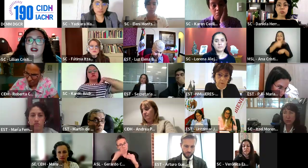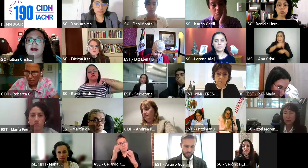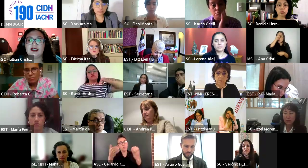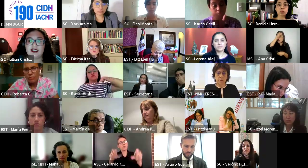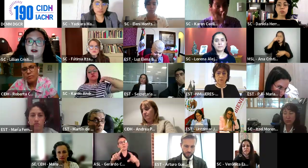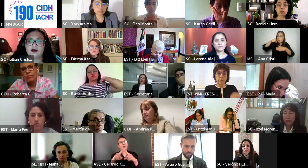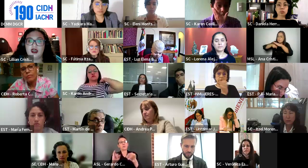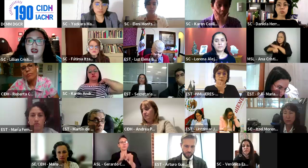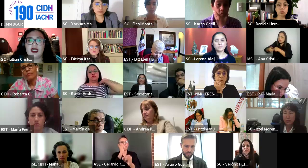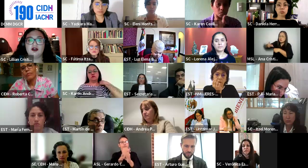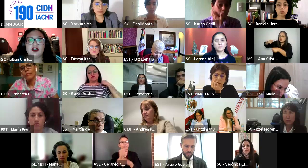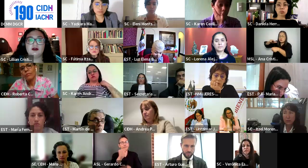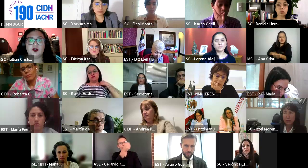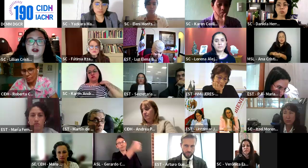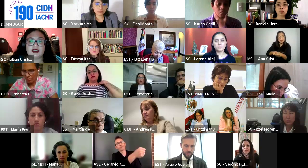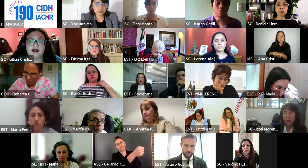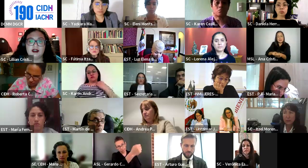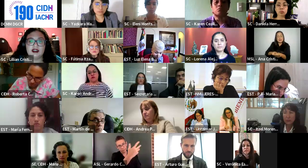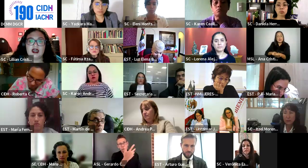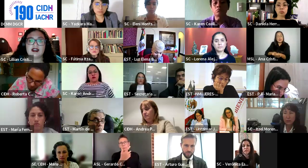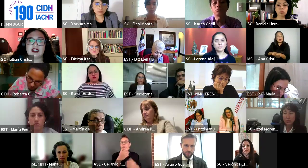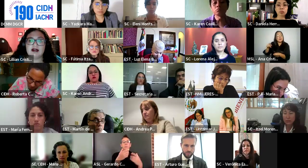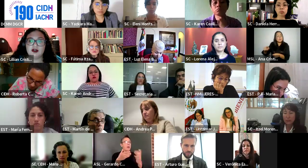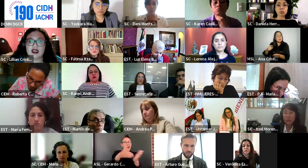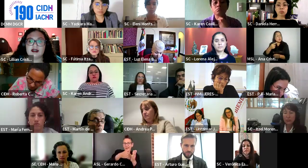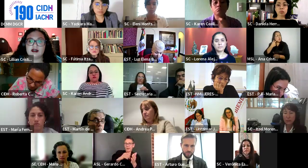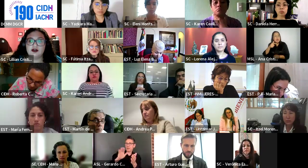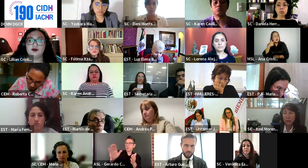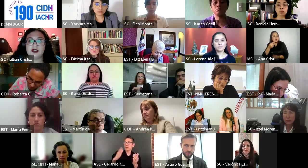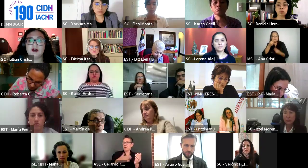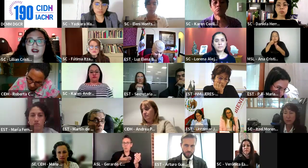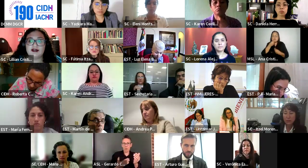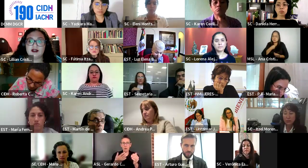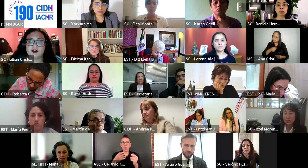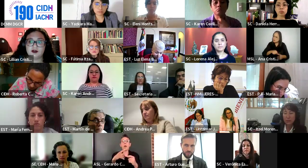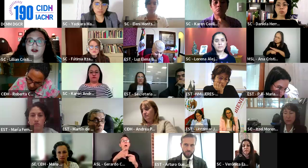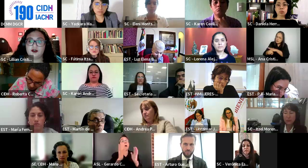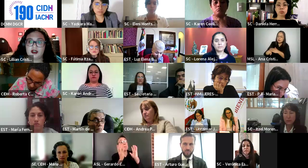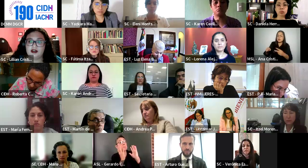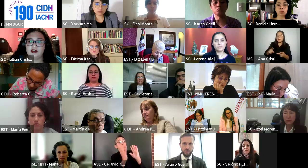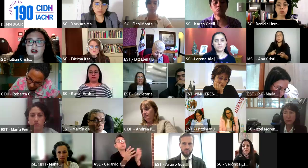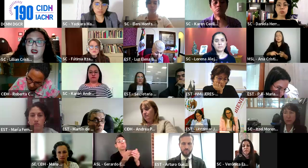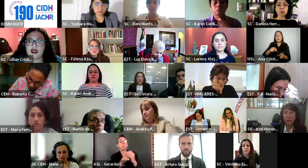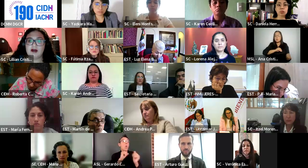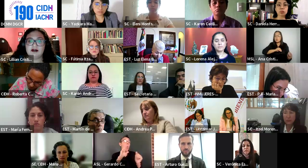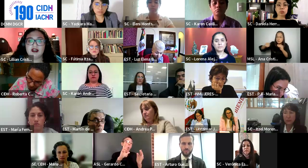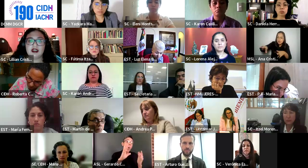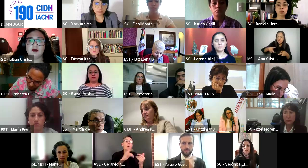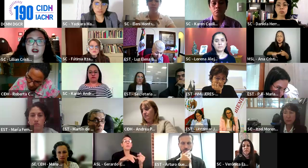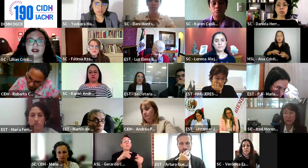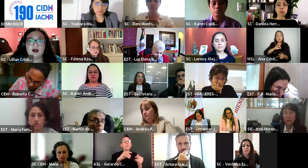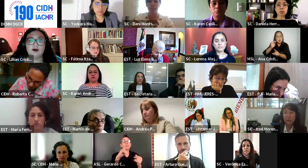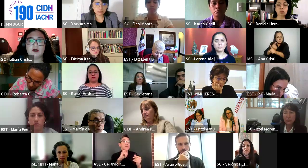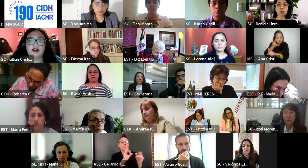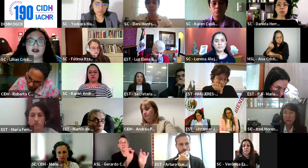institucionalizadas en hospitales psiquiátricos en contra de su voluntad, a ser abandonadas, sufrir violencia sexual. En palabras de